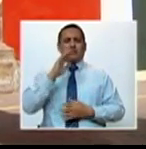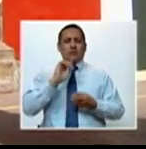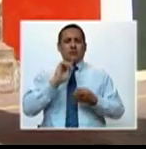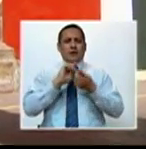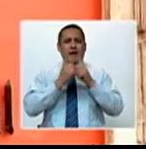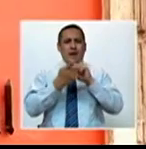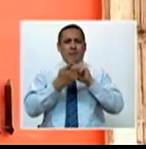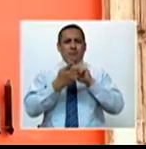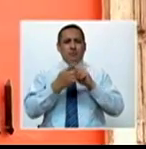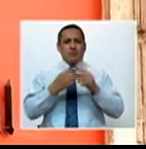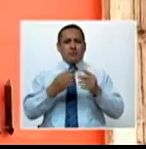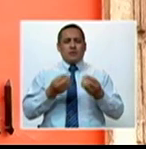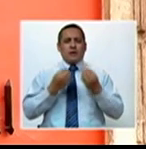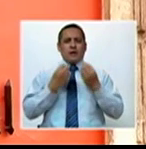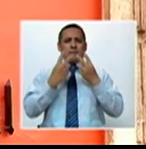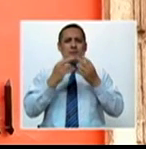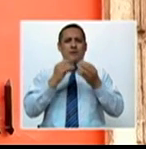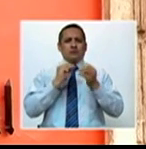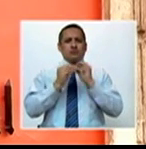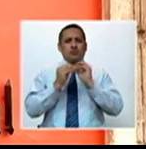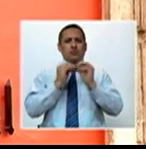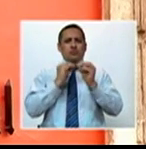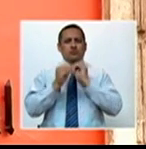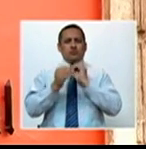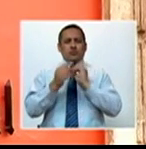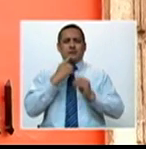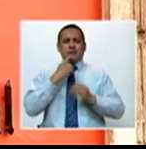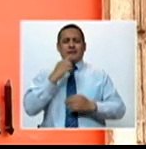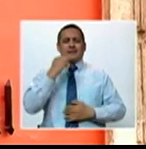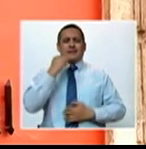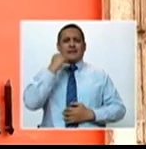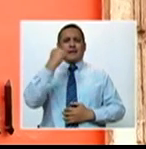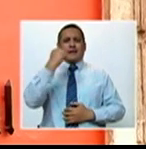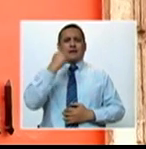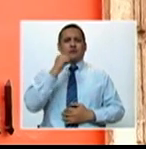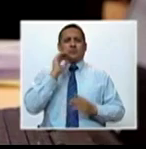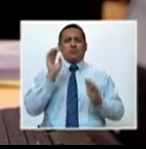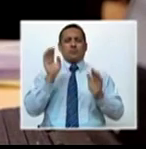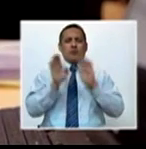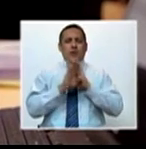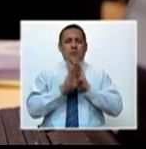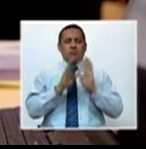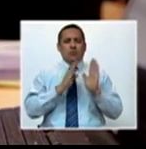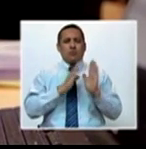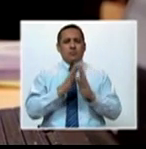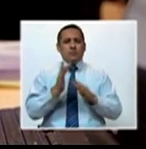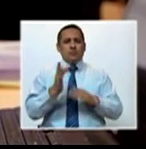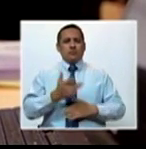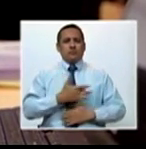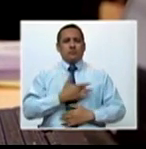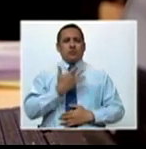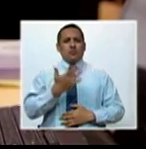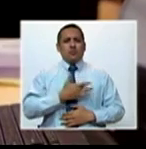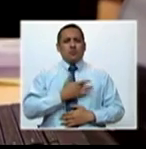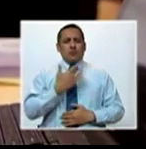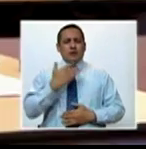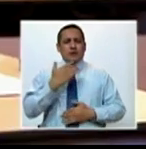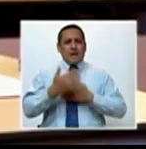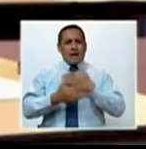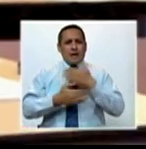extremo referido a la afectación del derecho a la debida